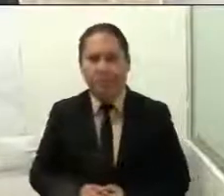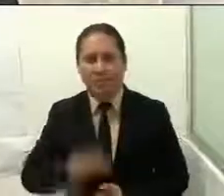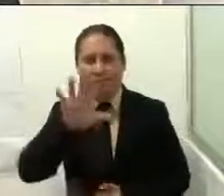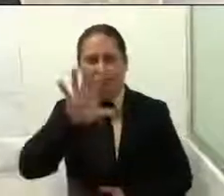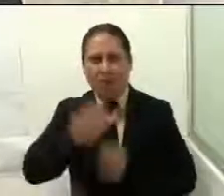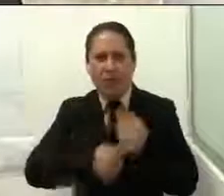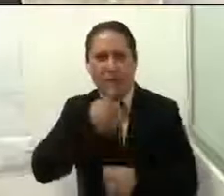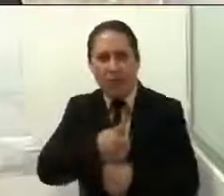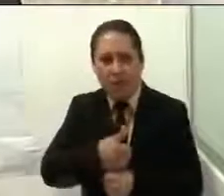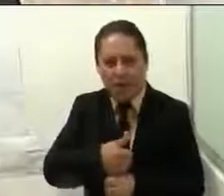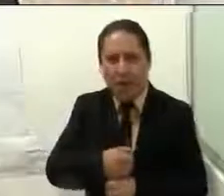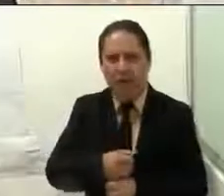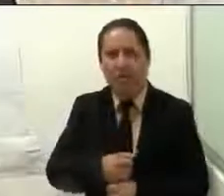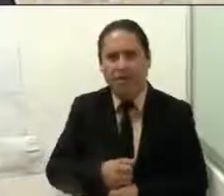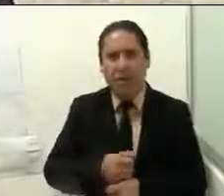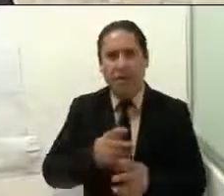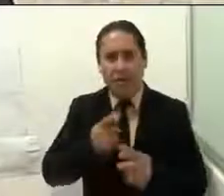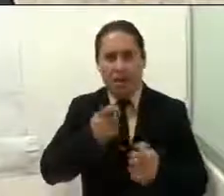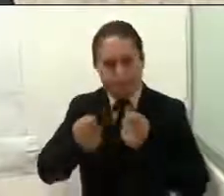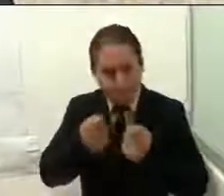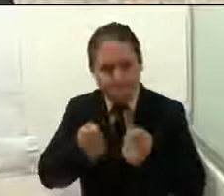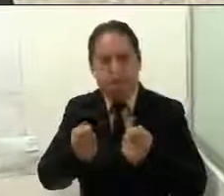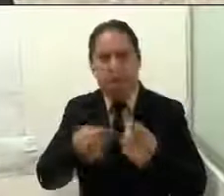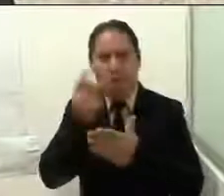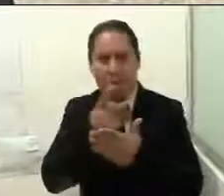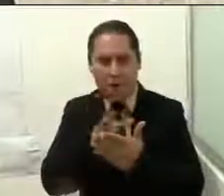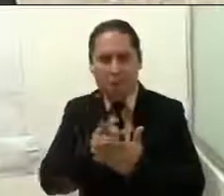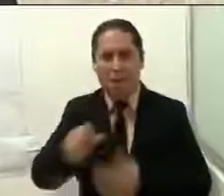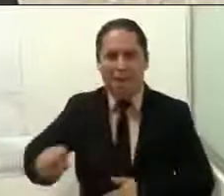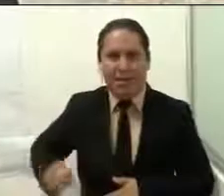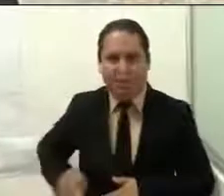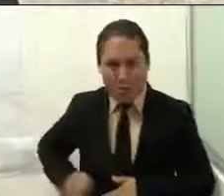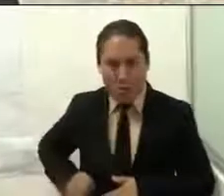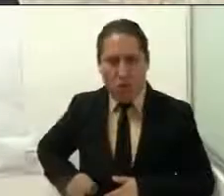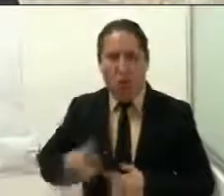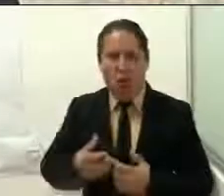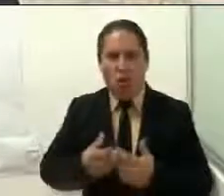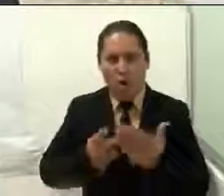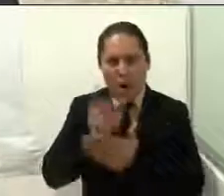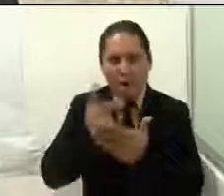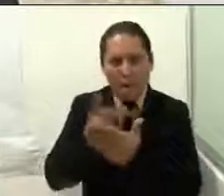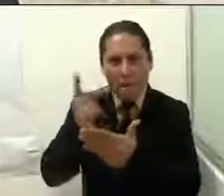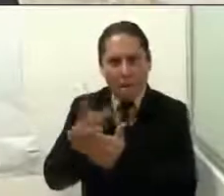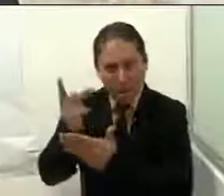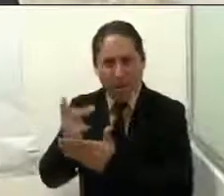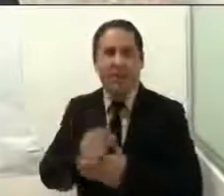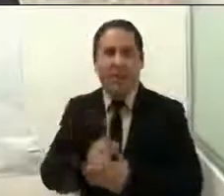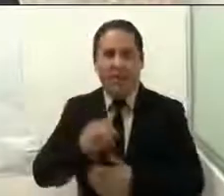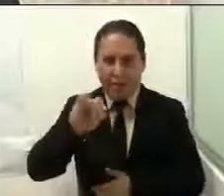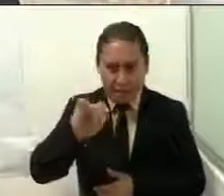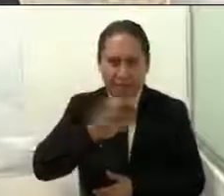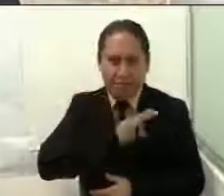en su ejecución del programa de aseguramiento de cultivos han permitido apoyar a los productores